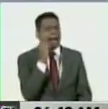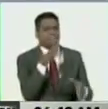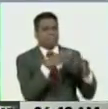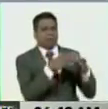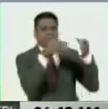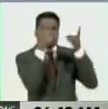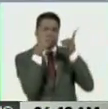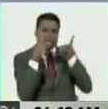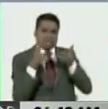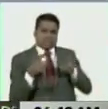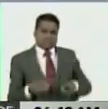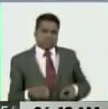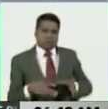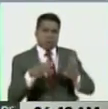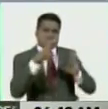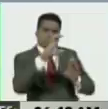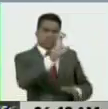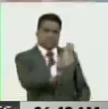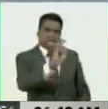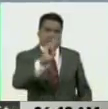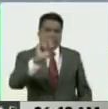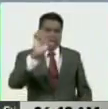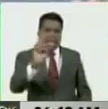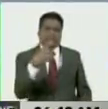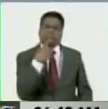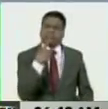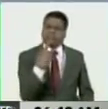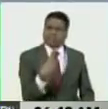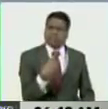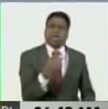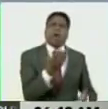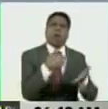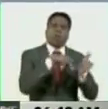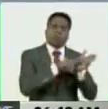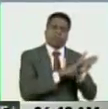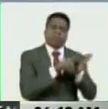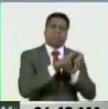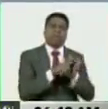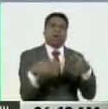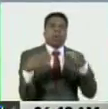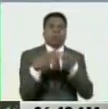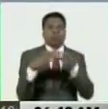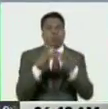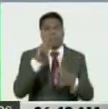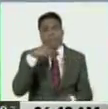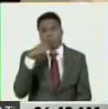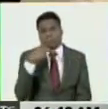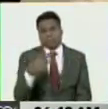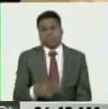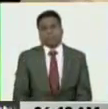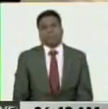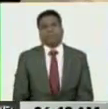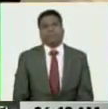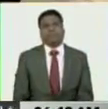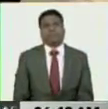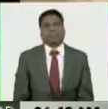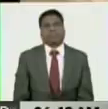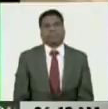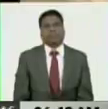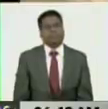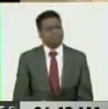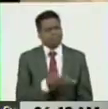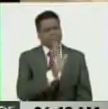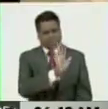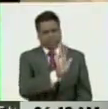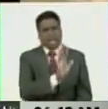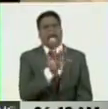esa decisión del Consejo Nacional Electoral, entonces pasan ellos a formar parte de las organizaciones políticas. Bien, hay algunas